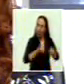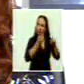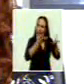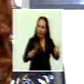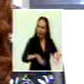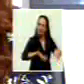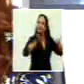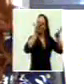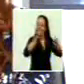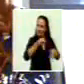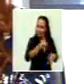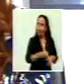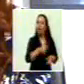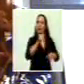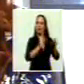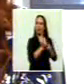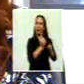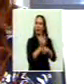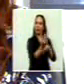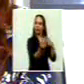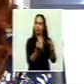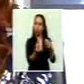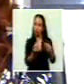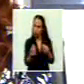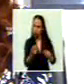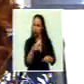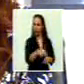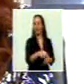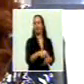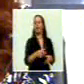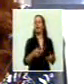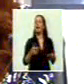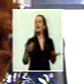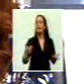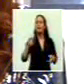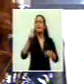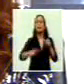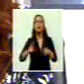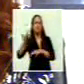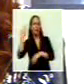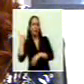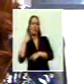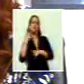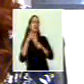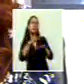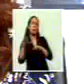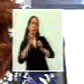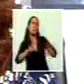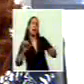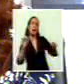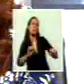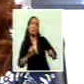generación de empleo en la Argentina. y todos aquellos que pronosticaban calamidades